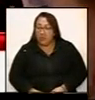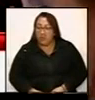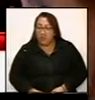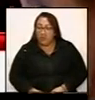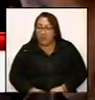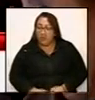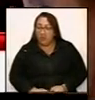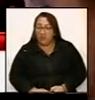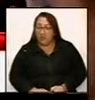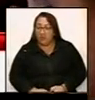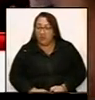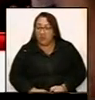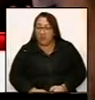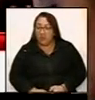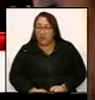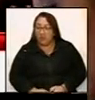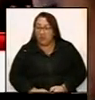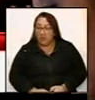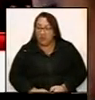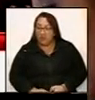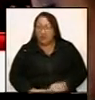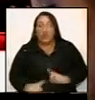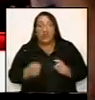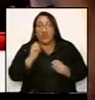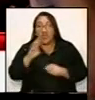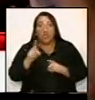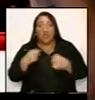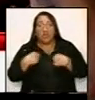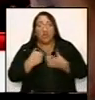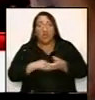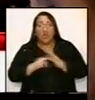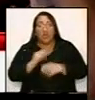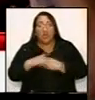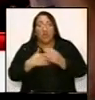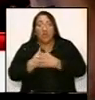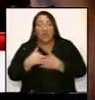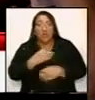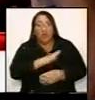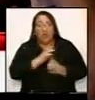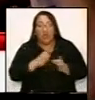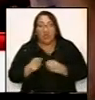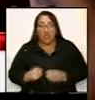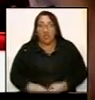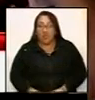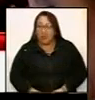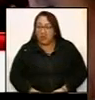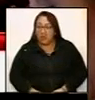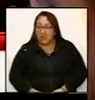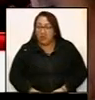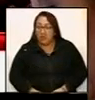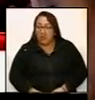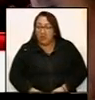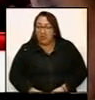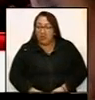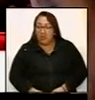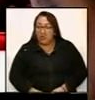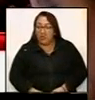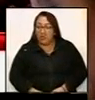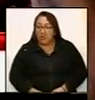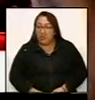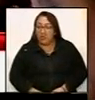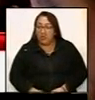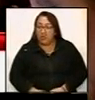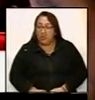era de que decían que no contaban con los recursos para poder fiscalizar a todas las ONGs